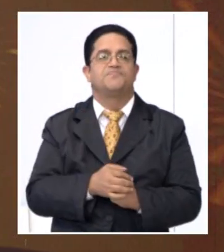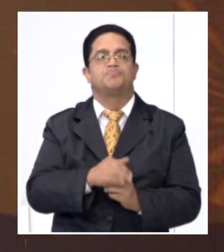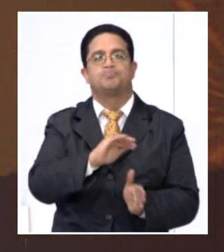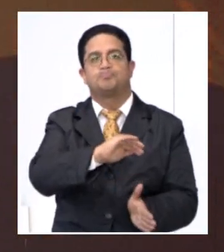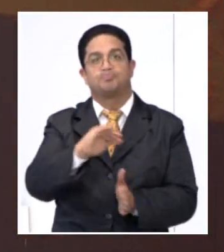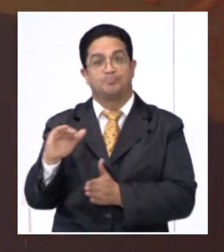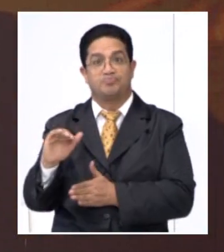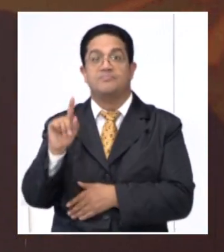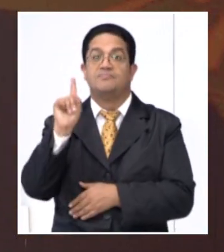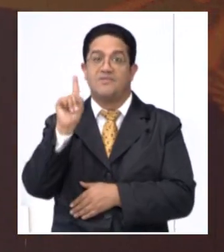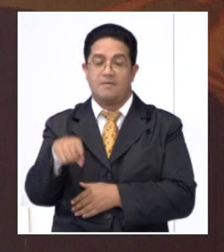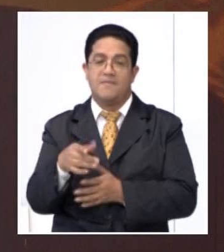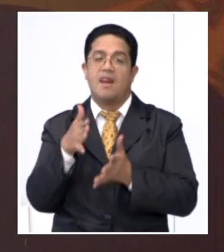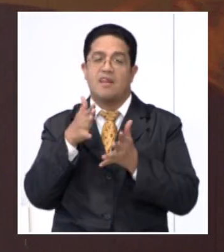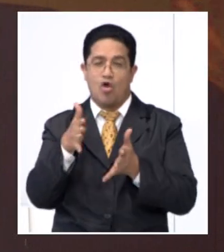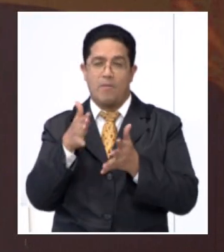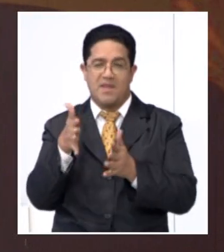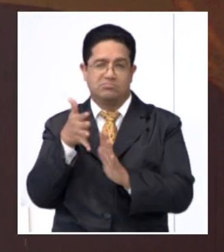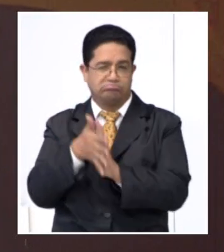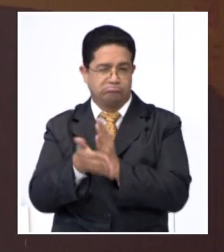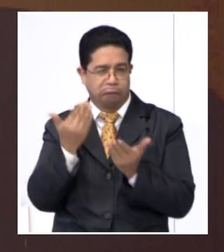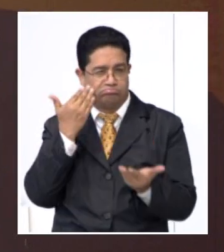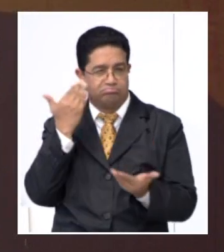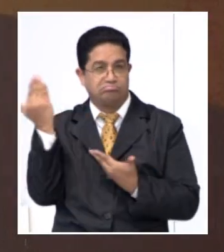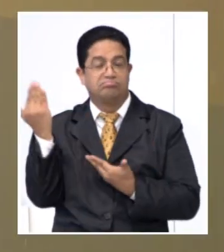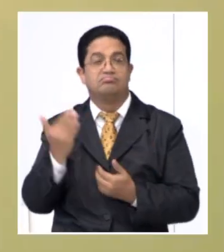dejamos recomendaciones para evitar el contagio.